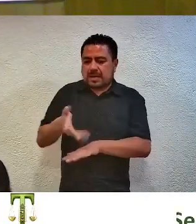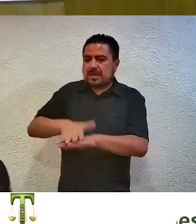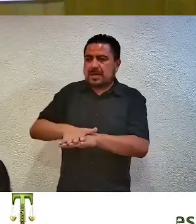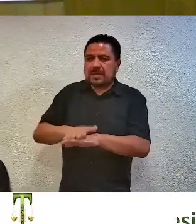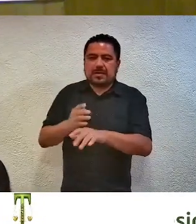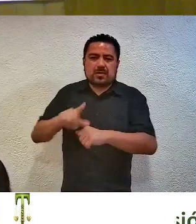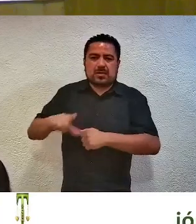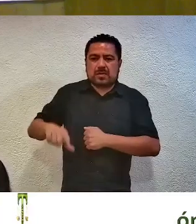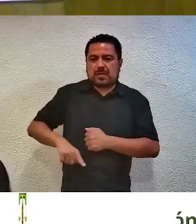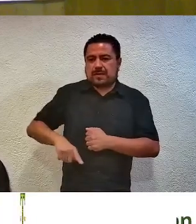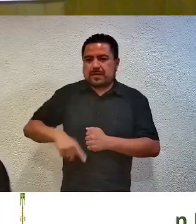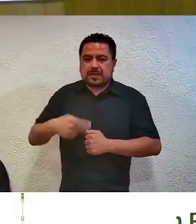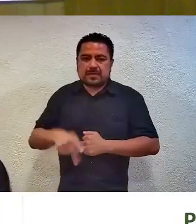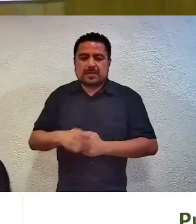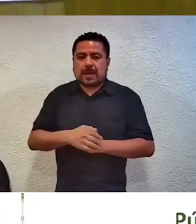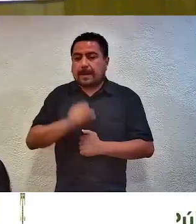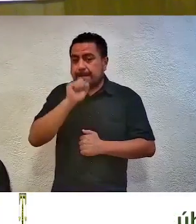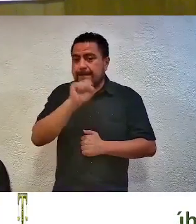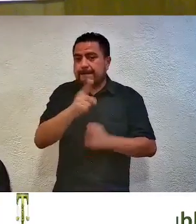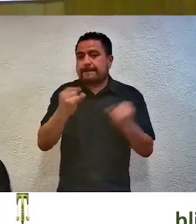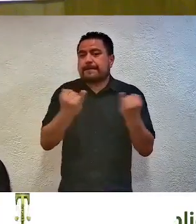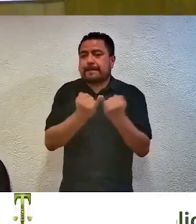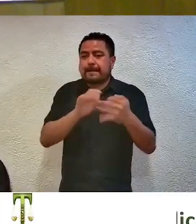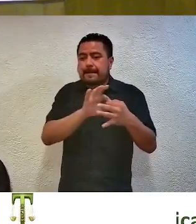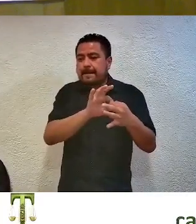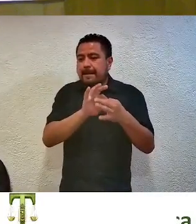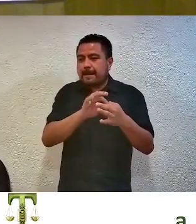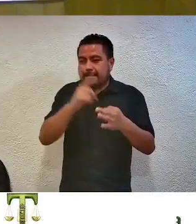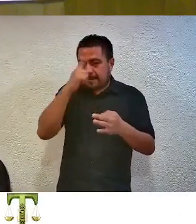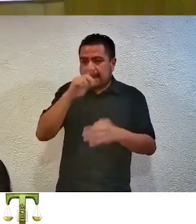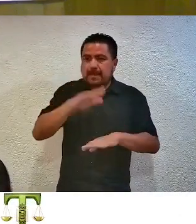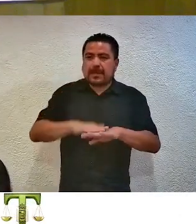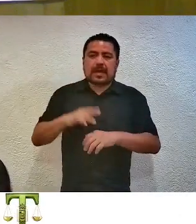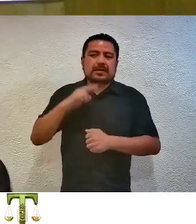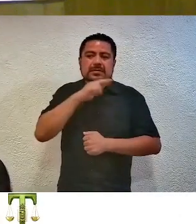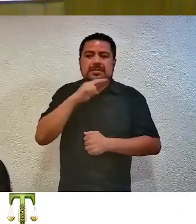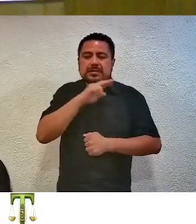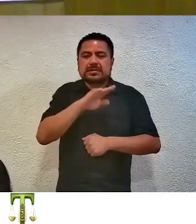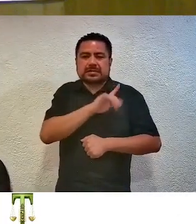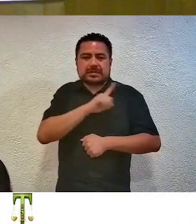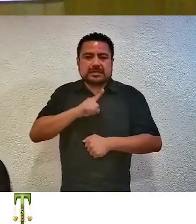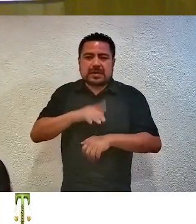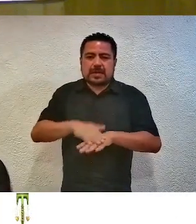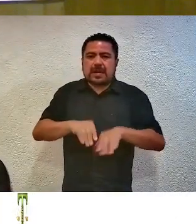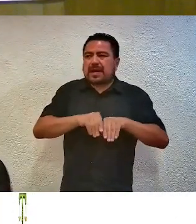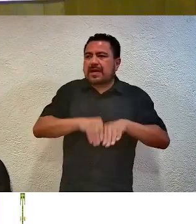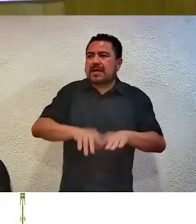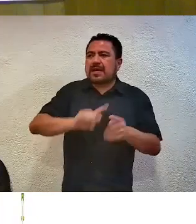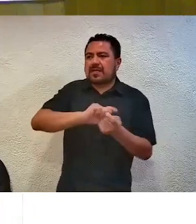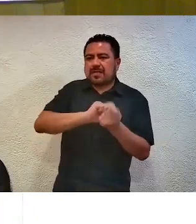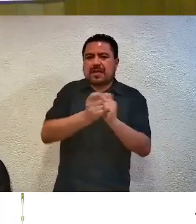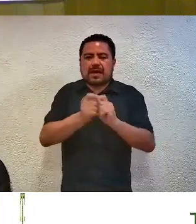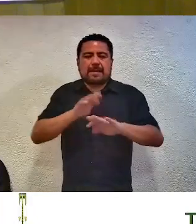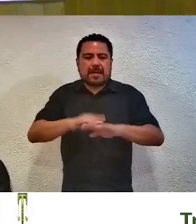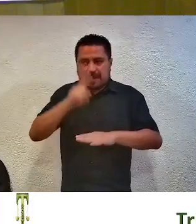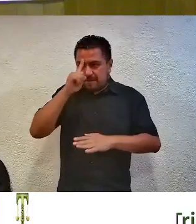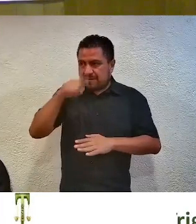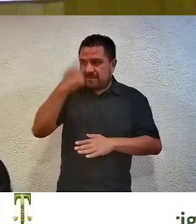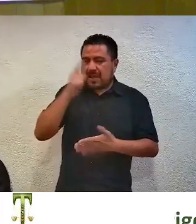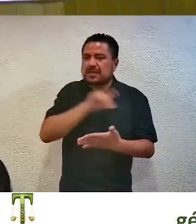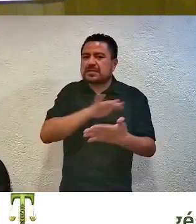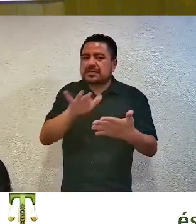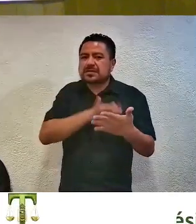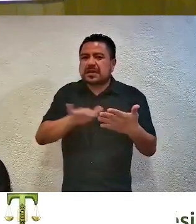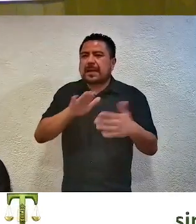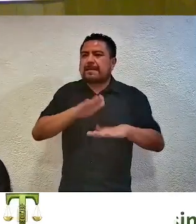Estado. Asimismo, se vincula para que de manera inmediata proceda a la difusión traducida de la versión de lectura fácil de esta sentencia por